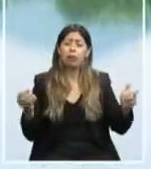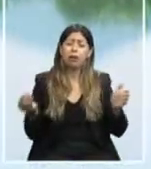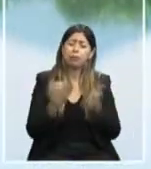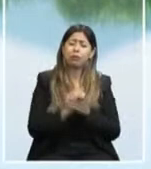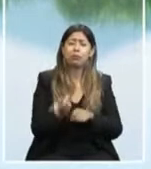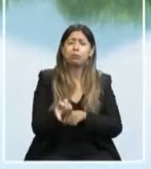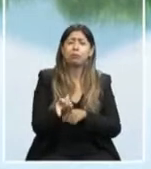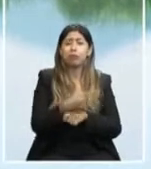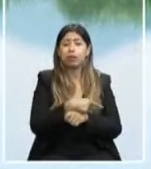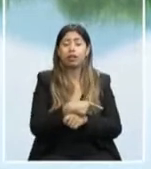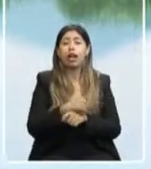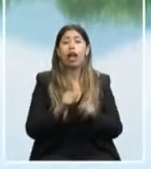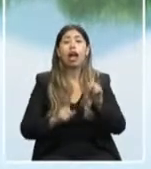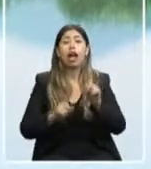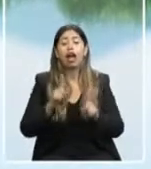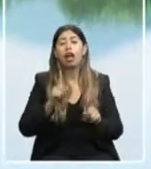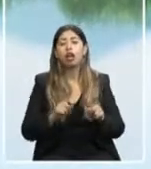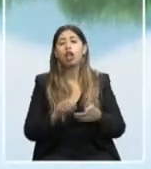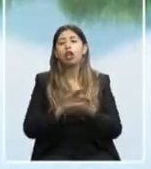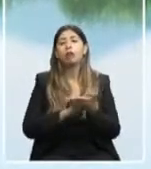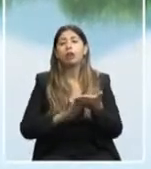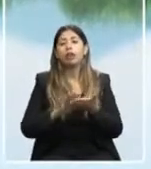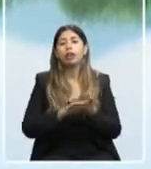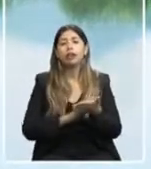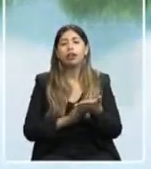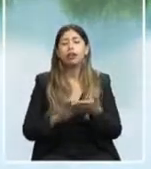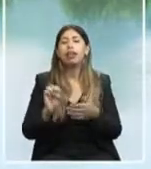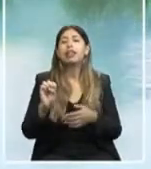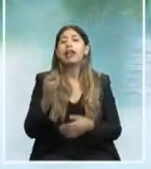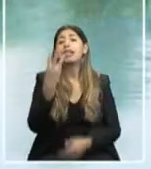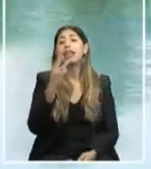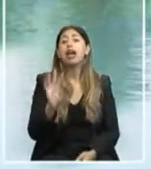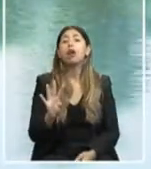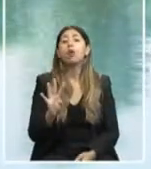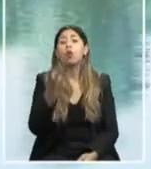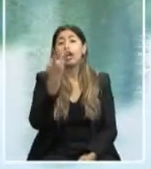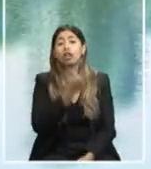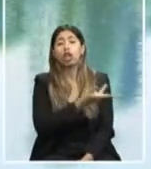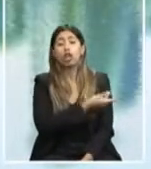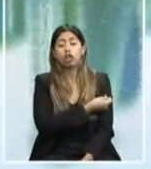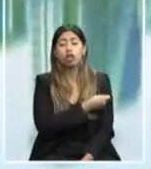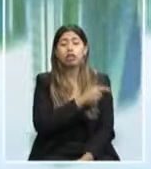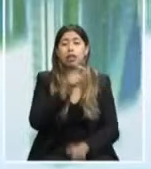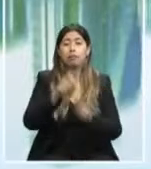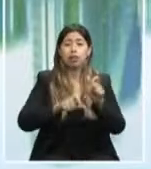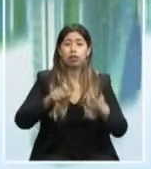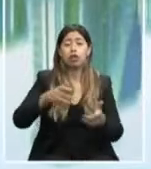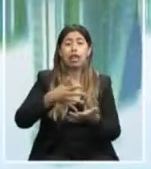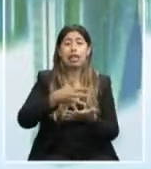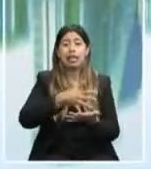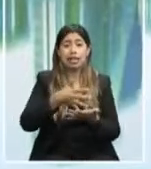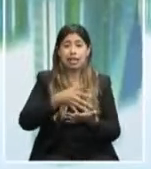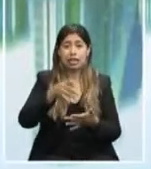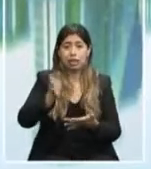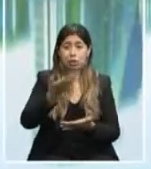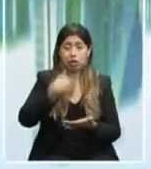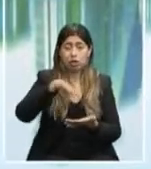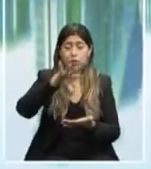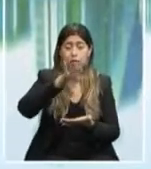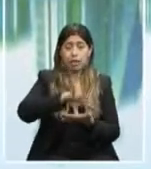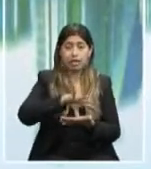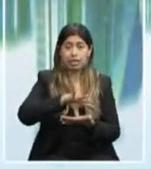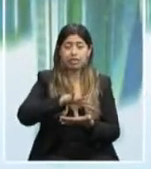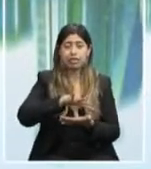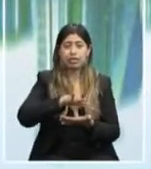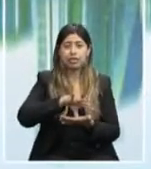aceleremos algunos componentes, como pueden ser terceras y cuartas dosis a la población vulnerable en nuestro país, en nuestros